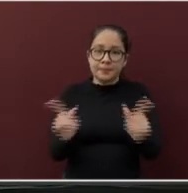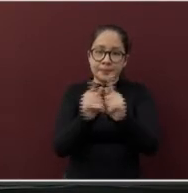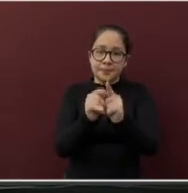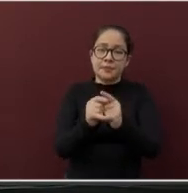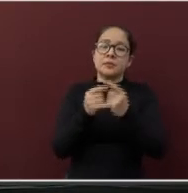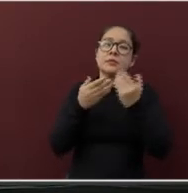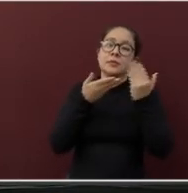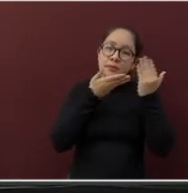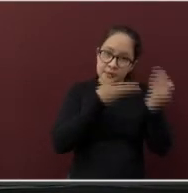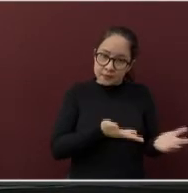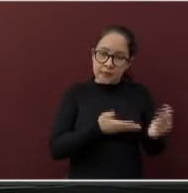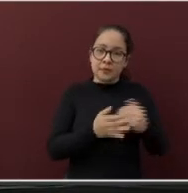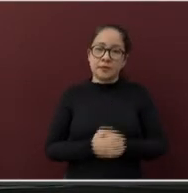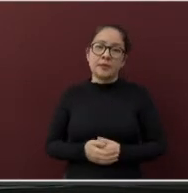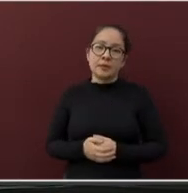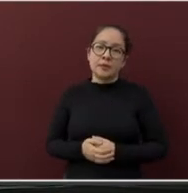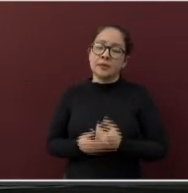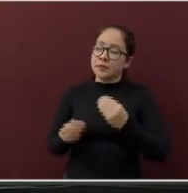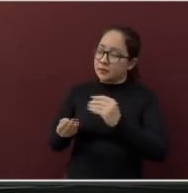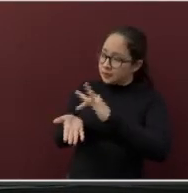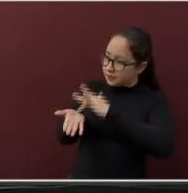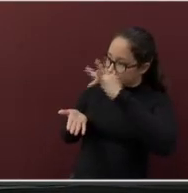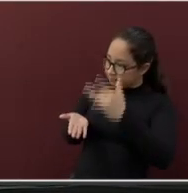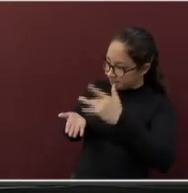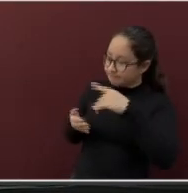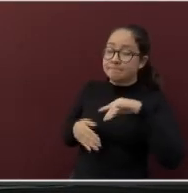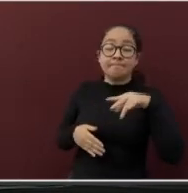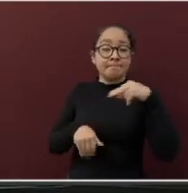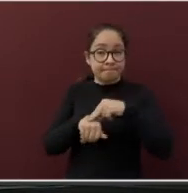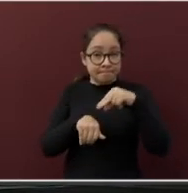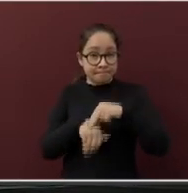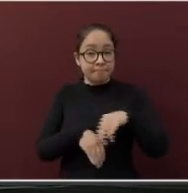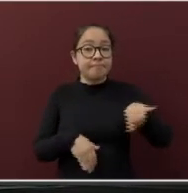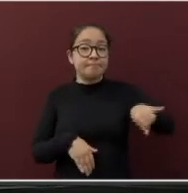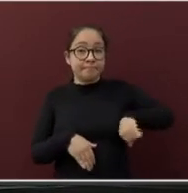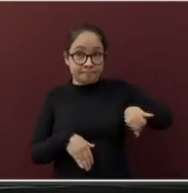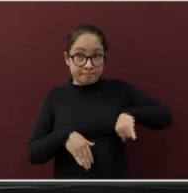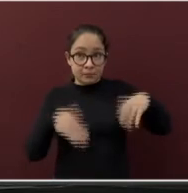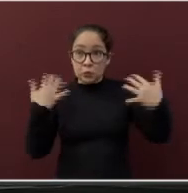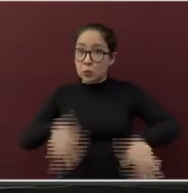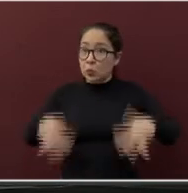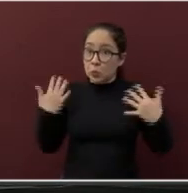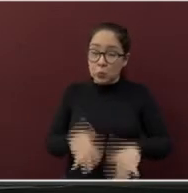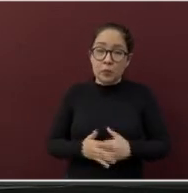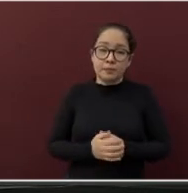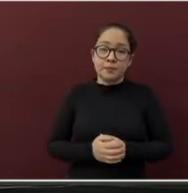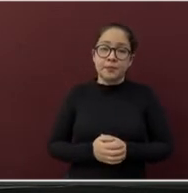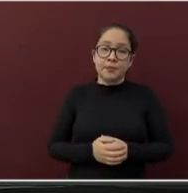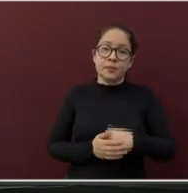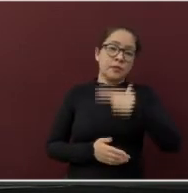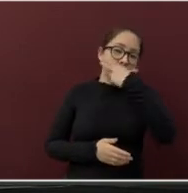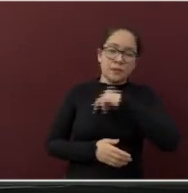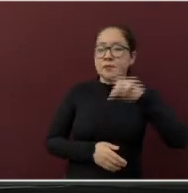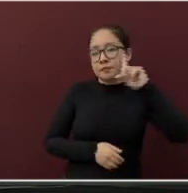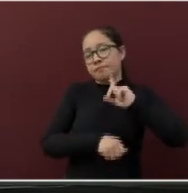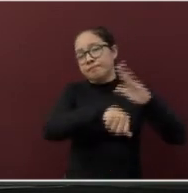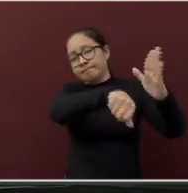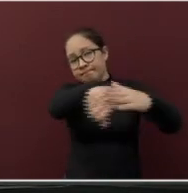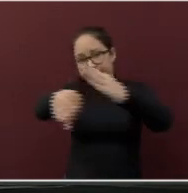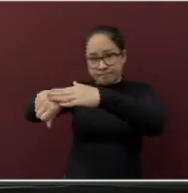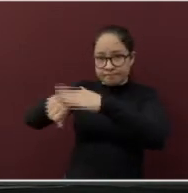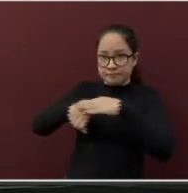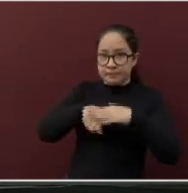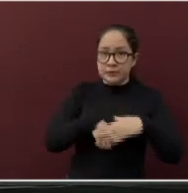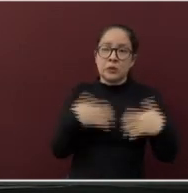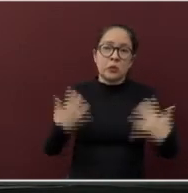muchas gracias doctor has interesantísimo sus comentarios ciudadanas y ciudadanos retomemos